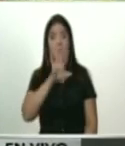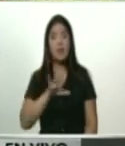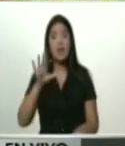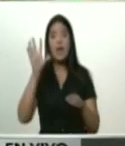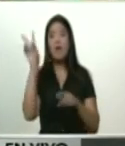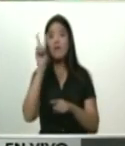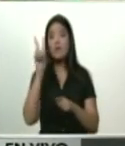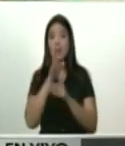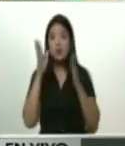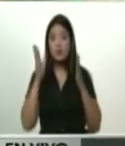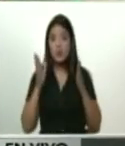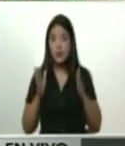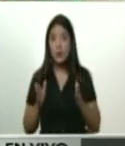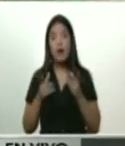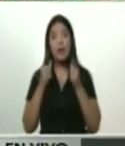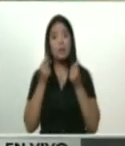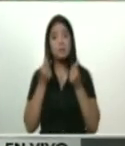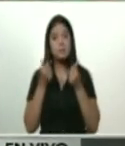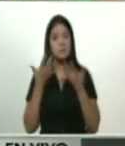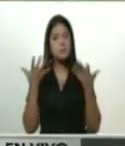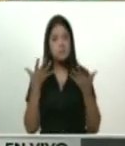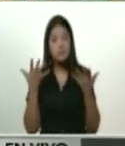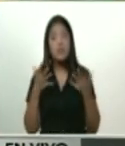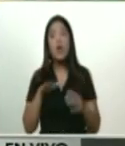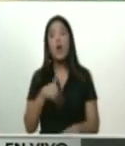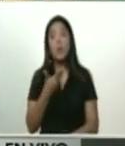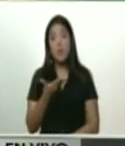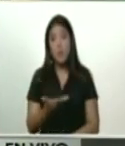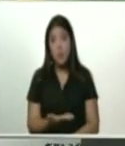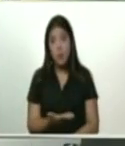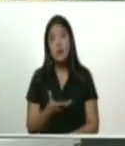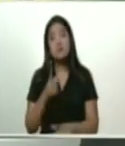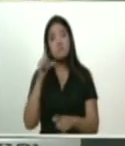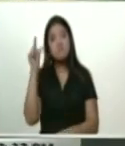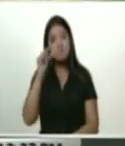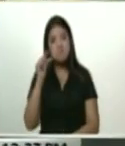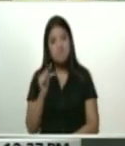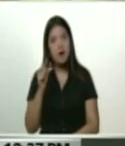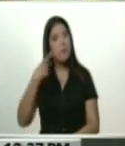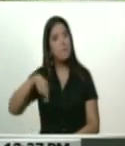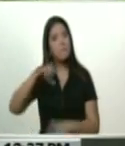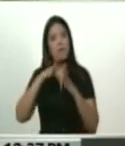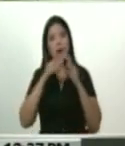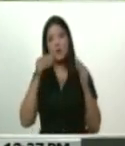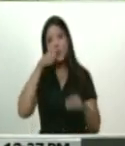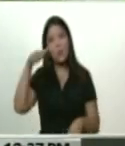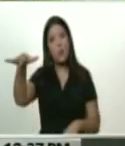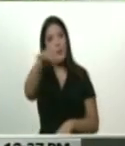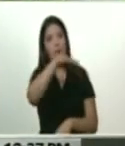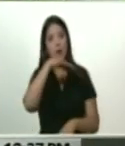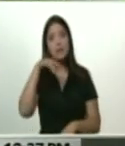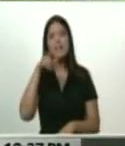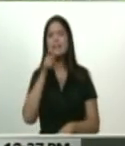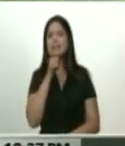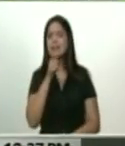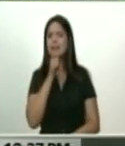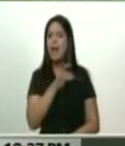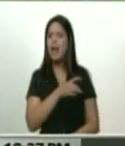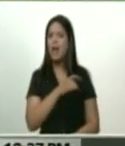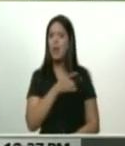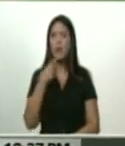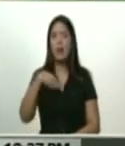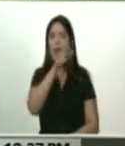de Venezuela, a un precio que pueda ser accesible para todo el pueblo. Y esto es lo que les duele mucho a